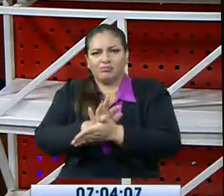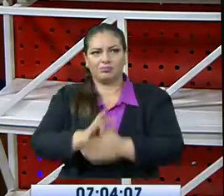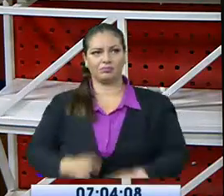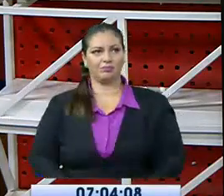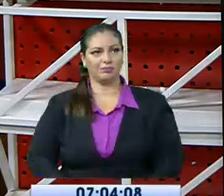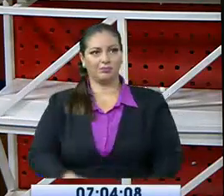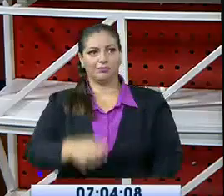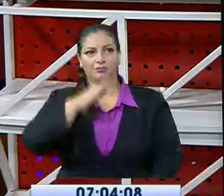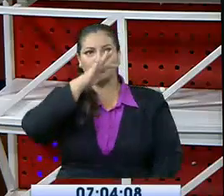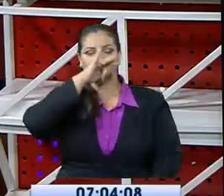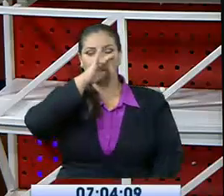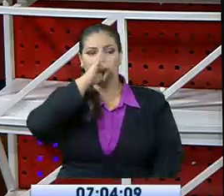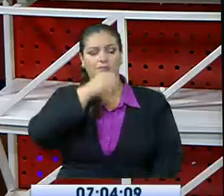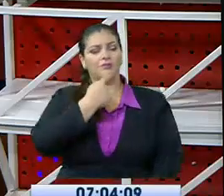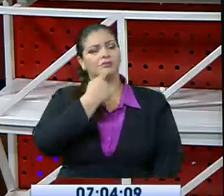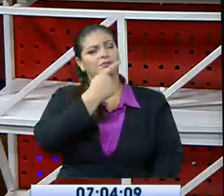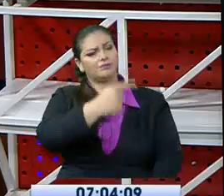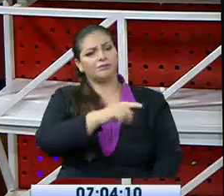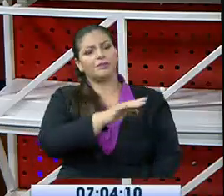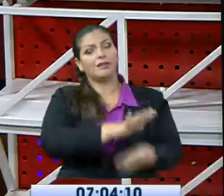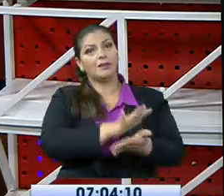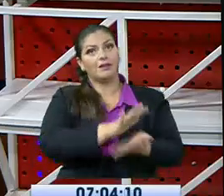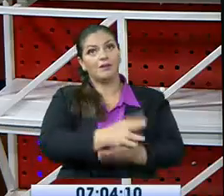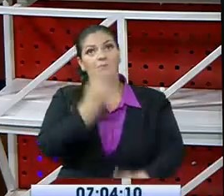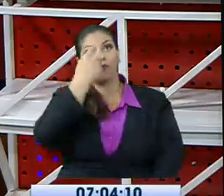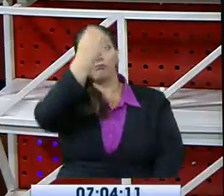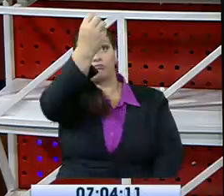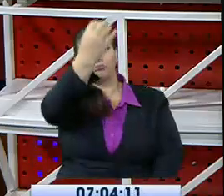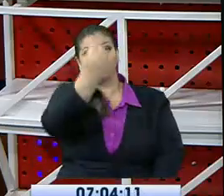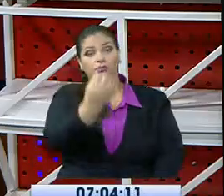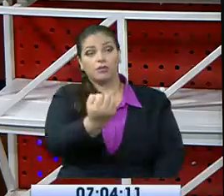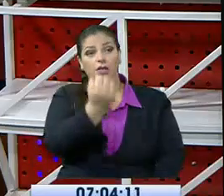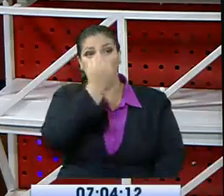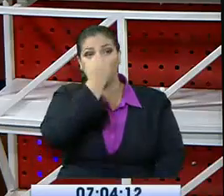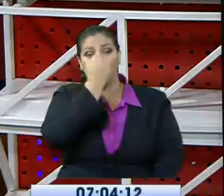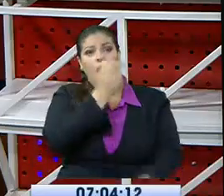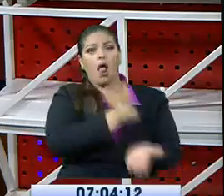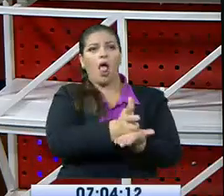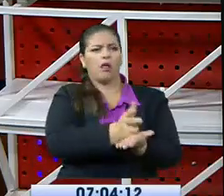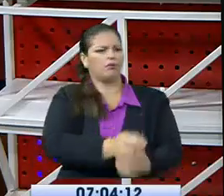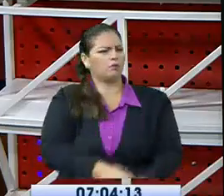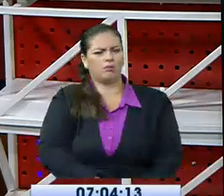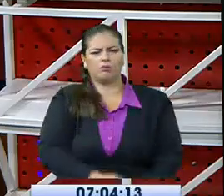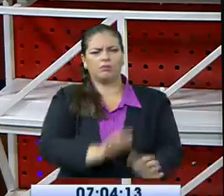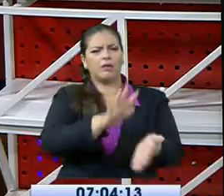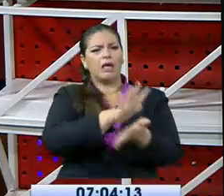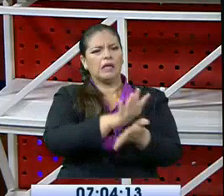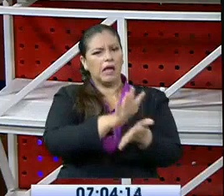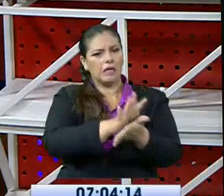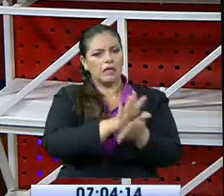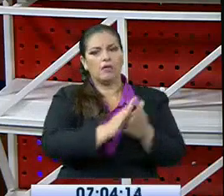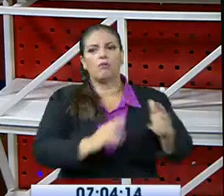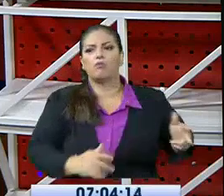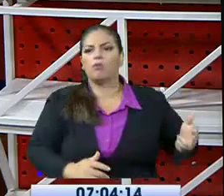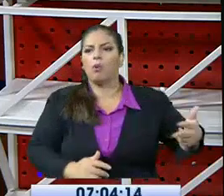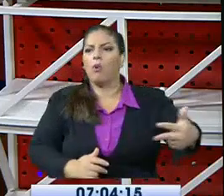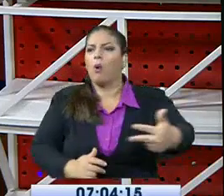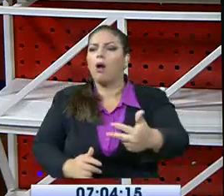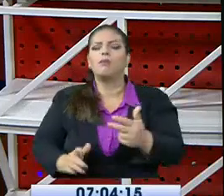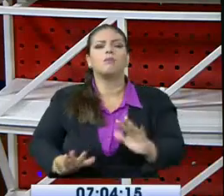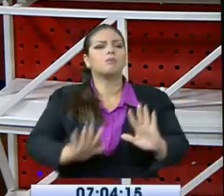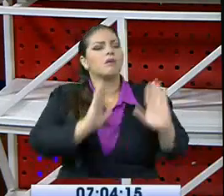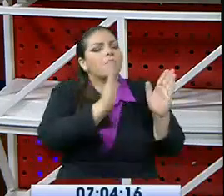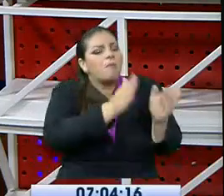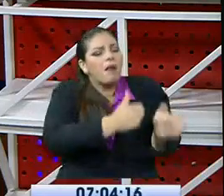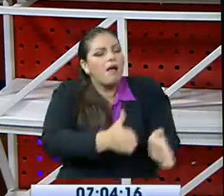semáforo, la luz del semáforo, no, hay girar y directamente ingresar. O sea, sí se están buscando las soluciones. Esperemos a ver cómo